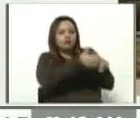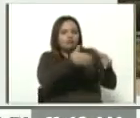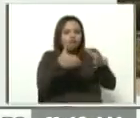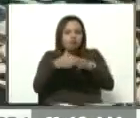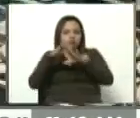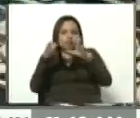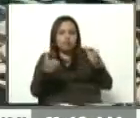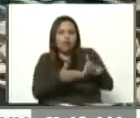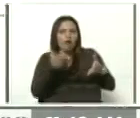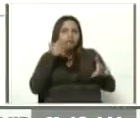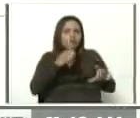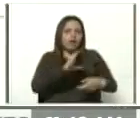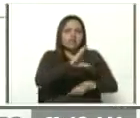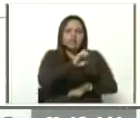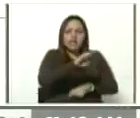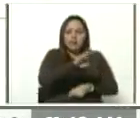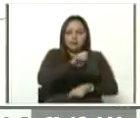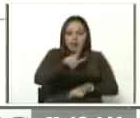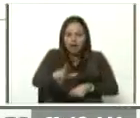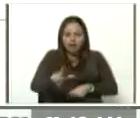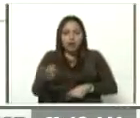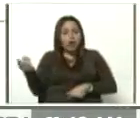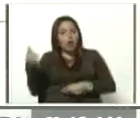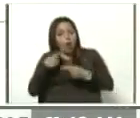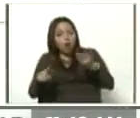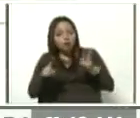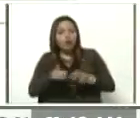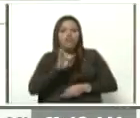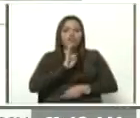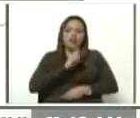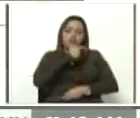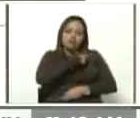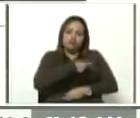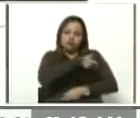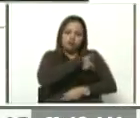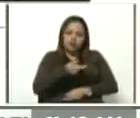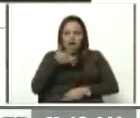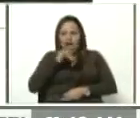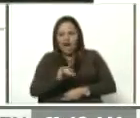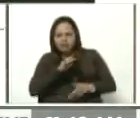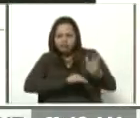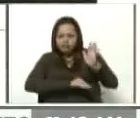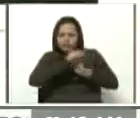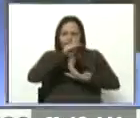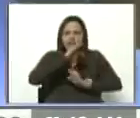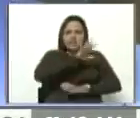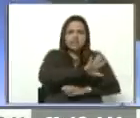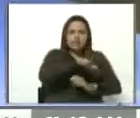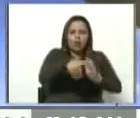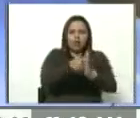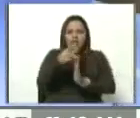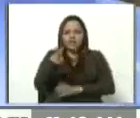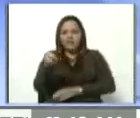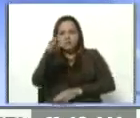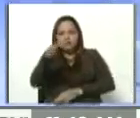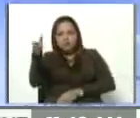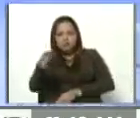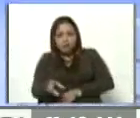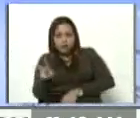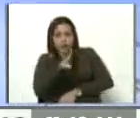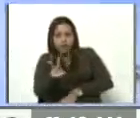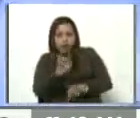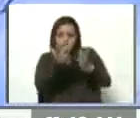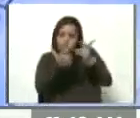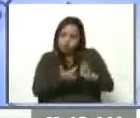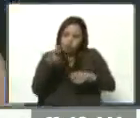como la CEPAL y Credit Suisse pronostican un crecimiento de entre 5 y 20% para Venezuela. Cifras muy